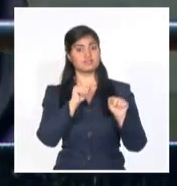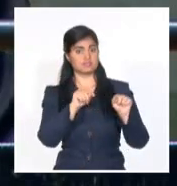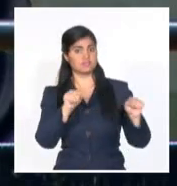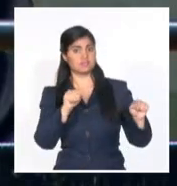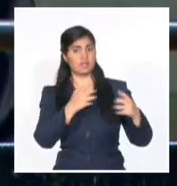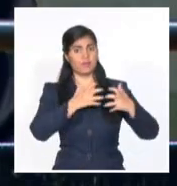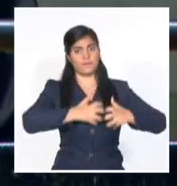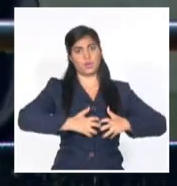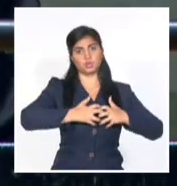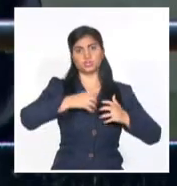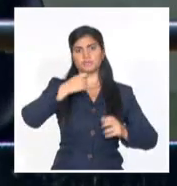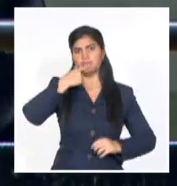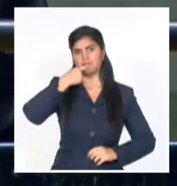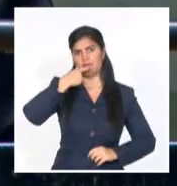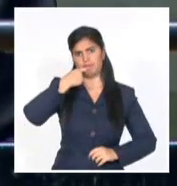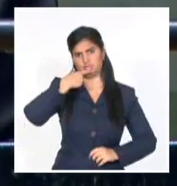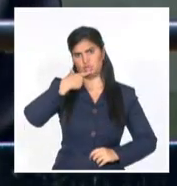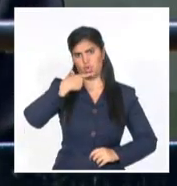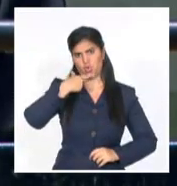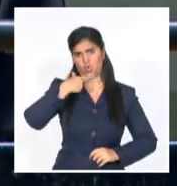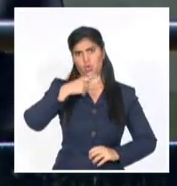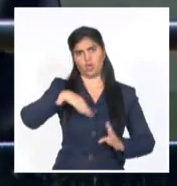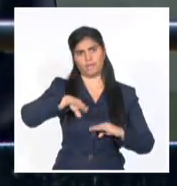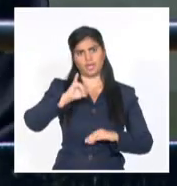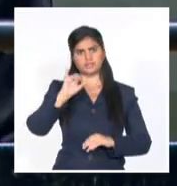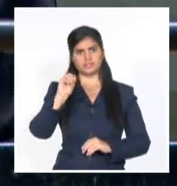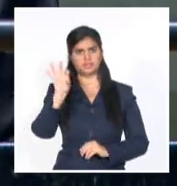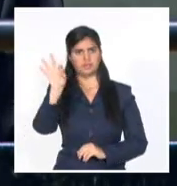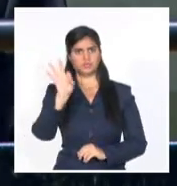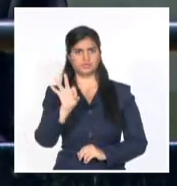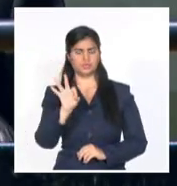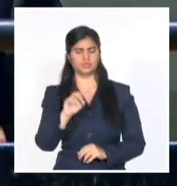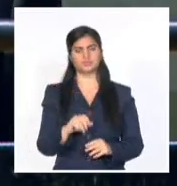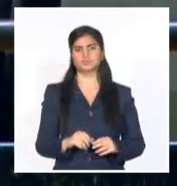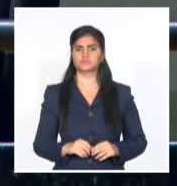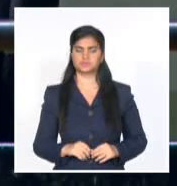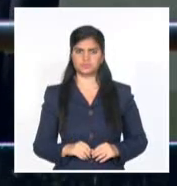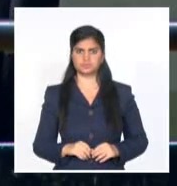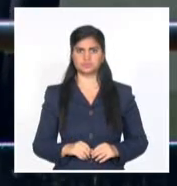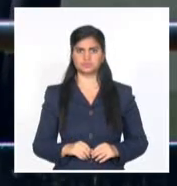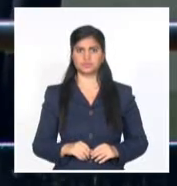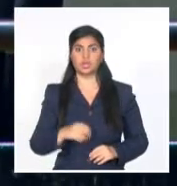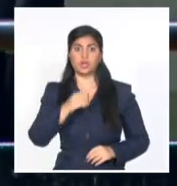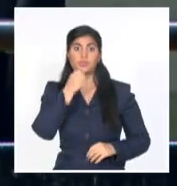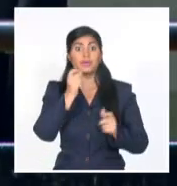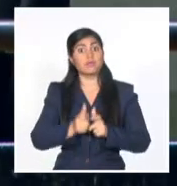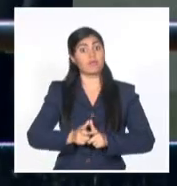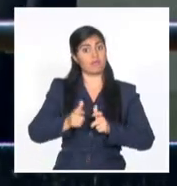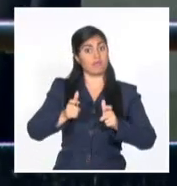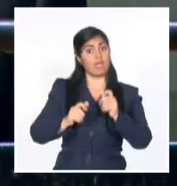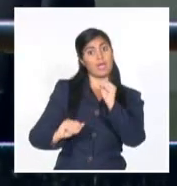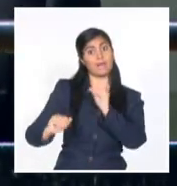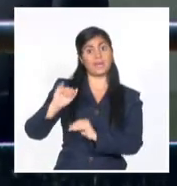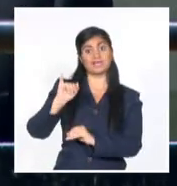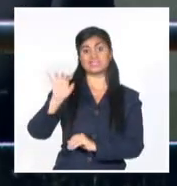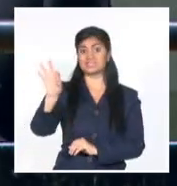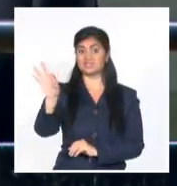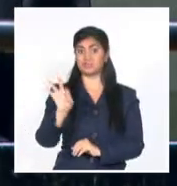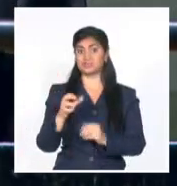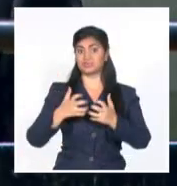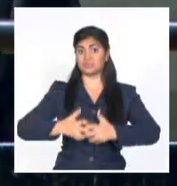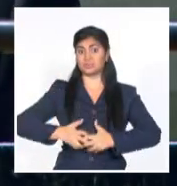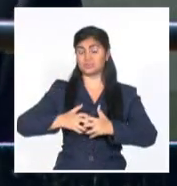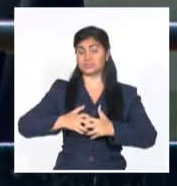de medicamentos, niveles que no se han podido garantizar durante este periodo